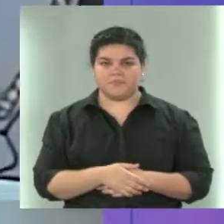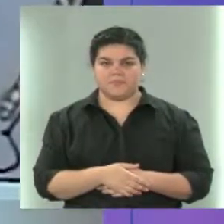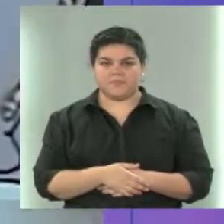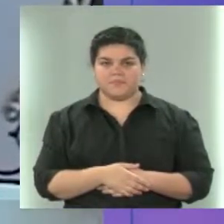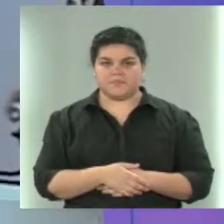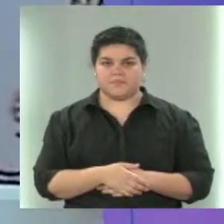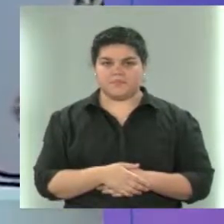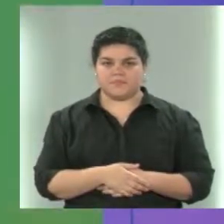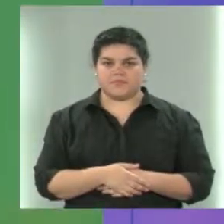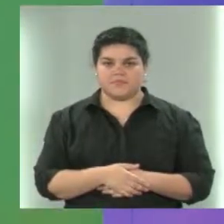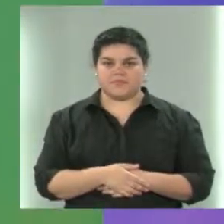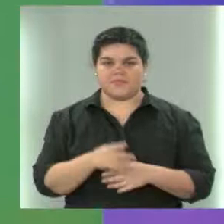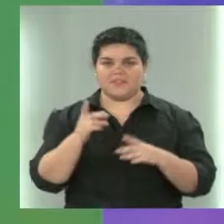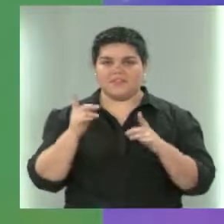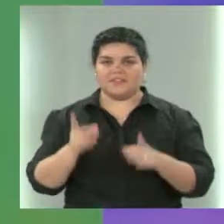Dominador del átomo.